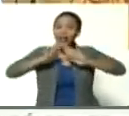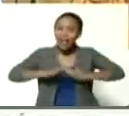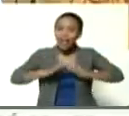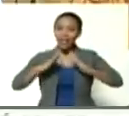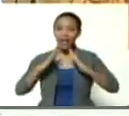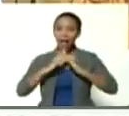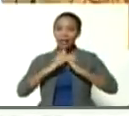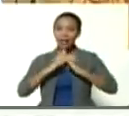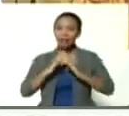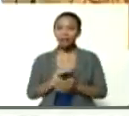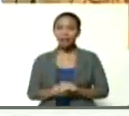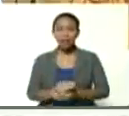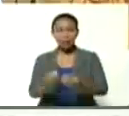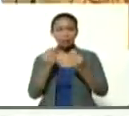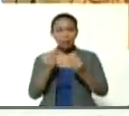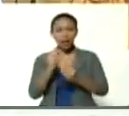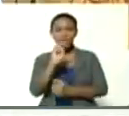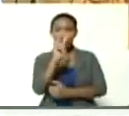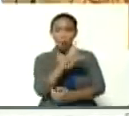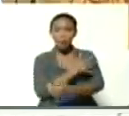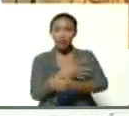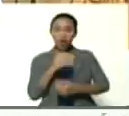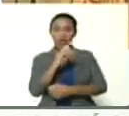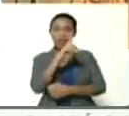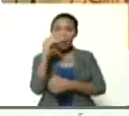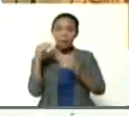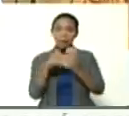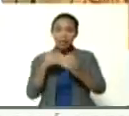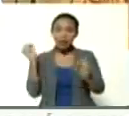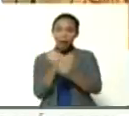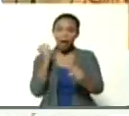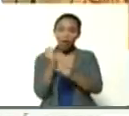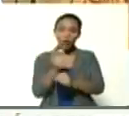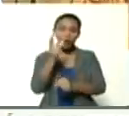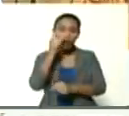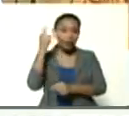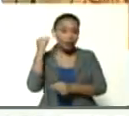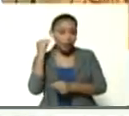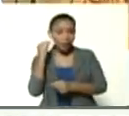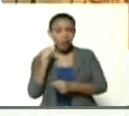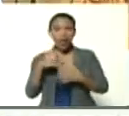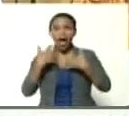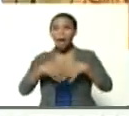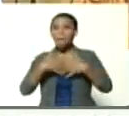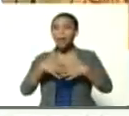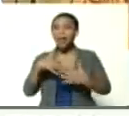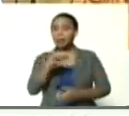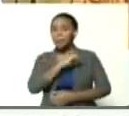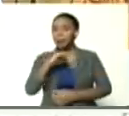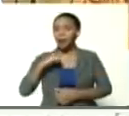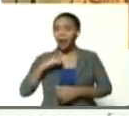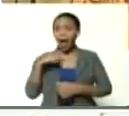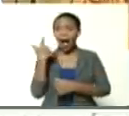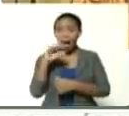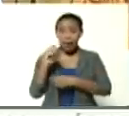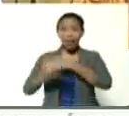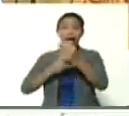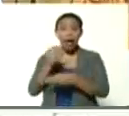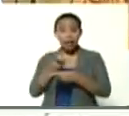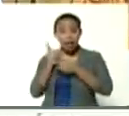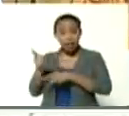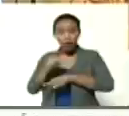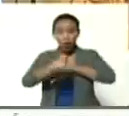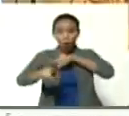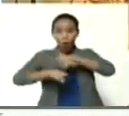en Casa para 2.100.000 trabajadores y trabajadoras de las empresas privadas. Hay que hacer la